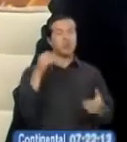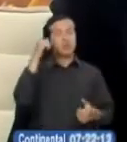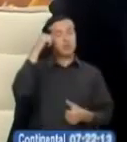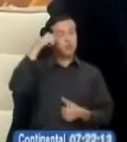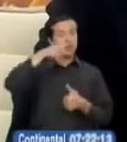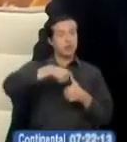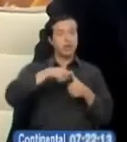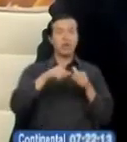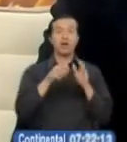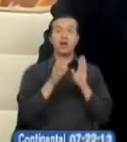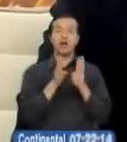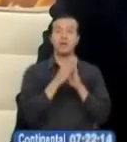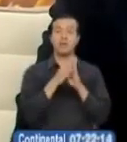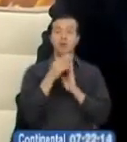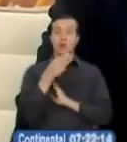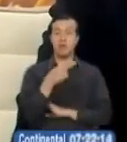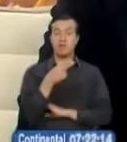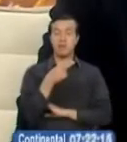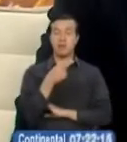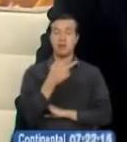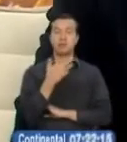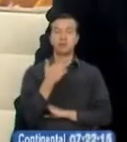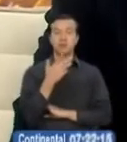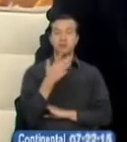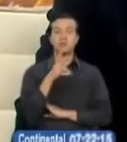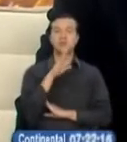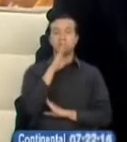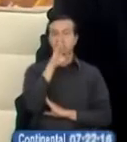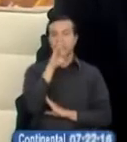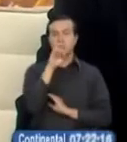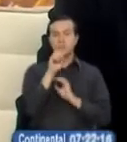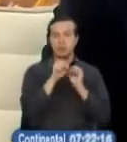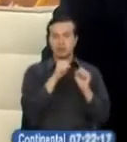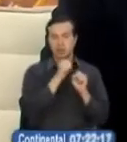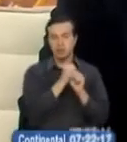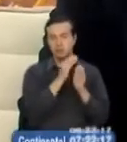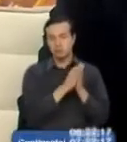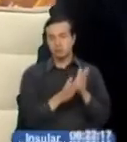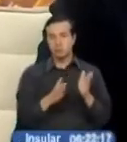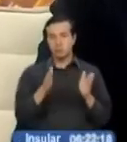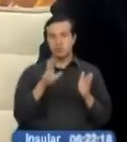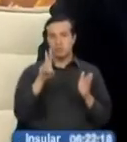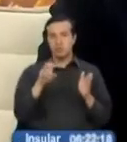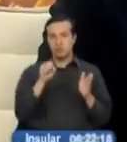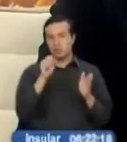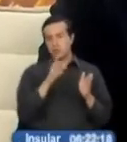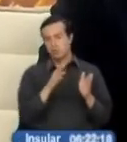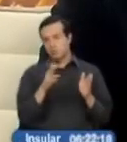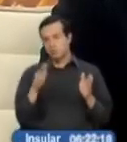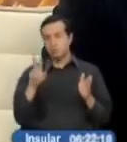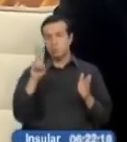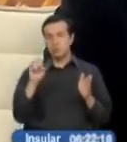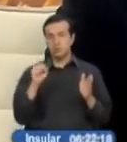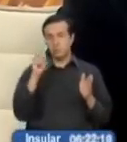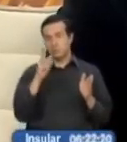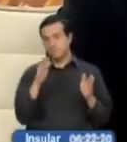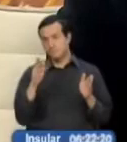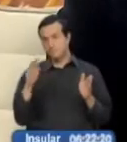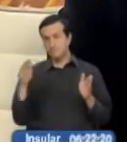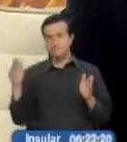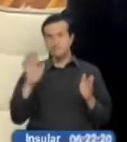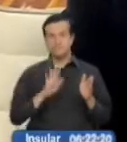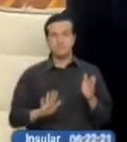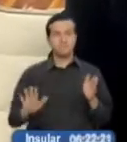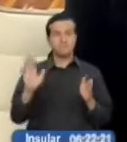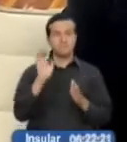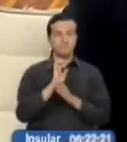que hábitat se lo realiza cada 20 años, por tanto, este debate a profundidad que se ha realizado aquí en el